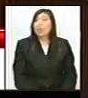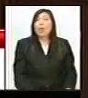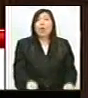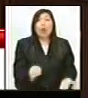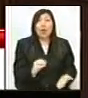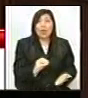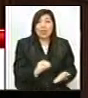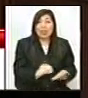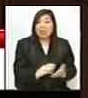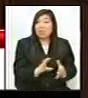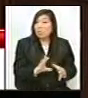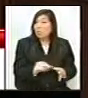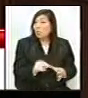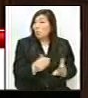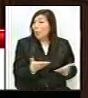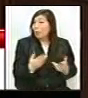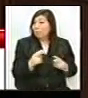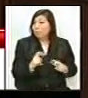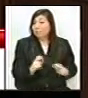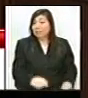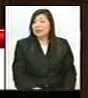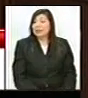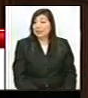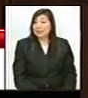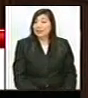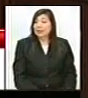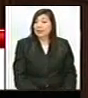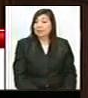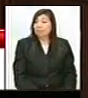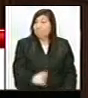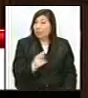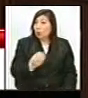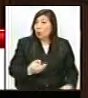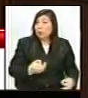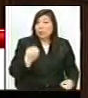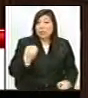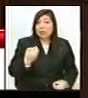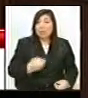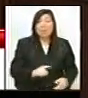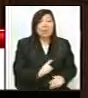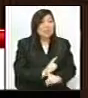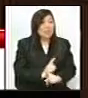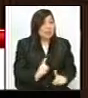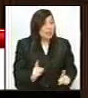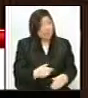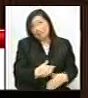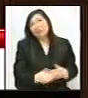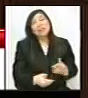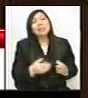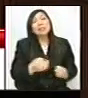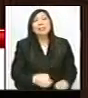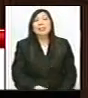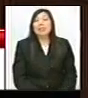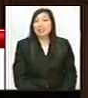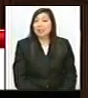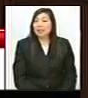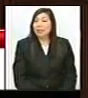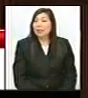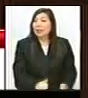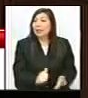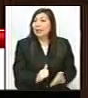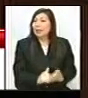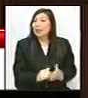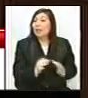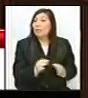nuevamente, si es que no existe sospecha reveladora respecto del juicio político, tampoco se ha generado certeza a efectos